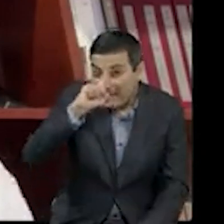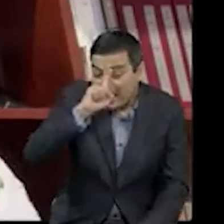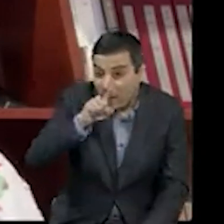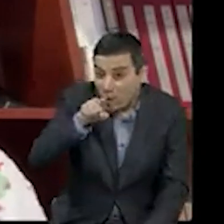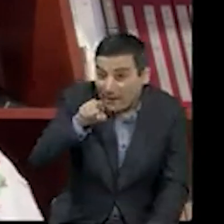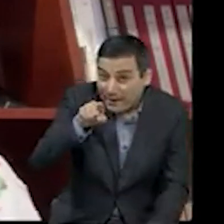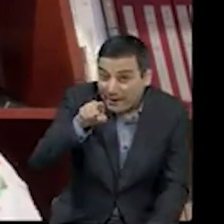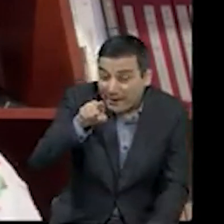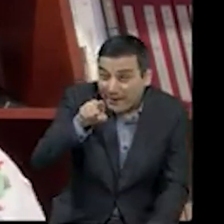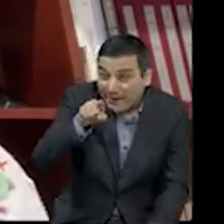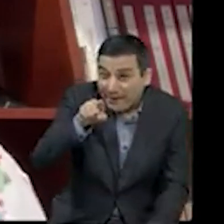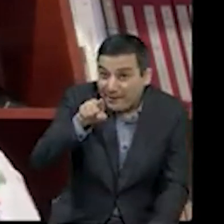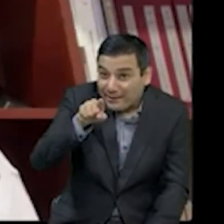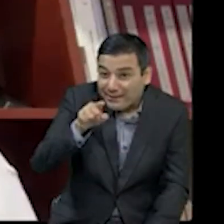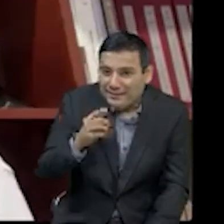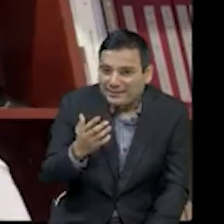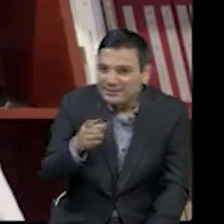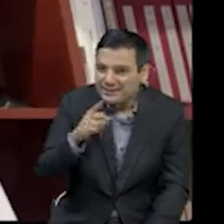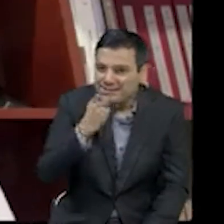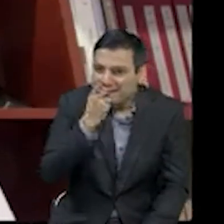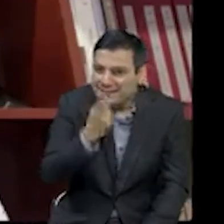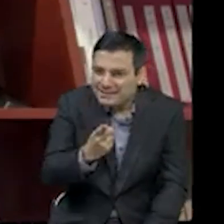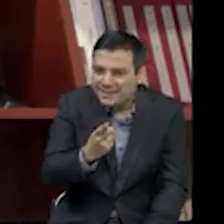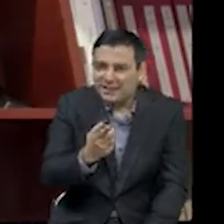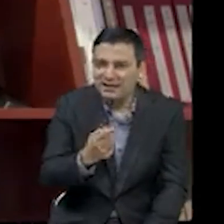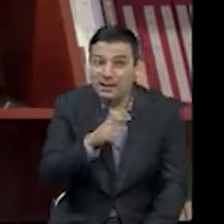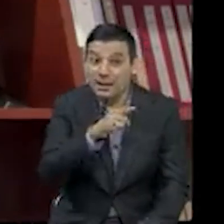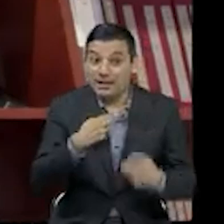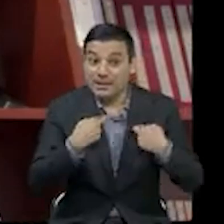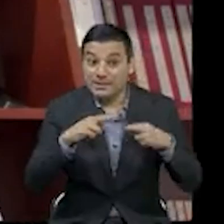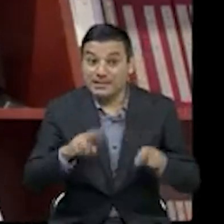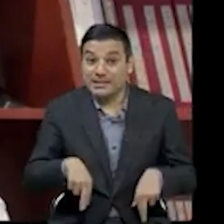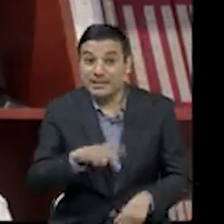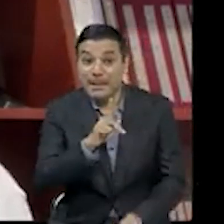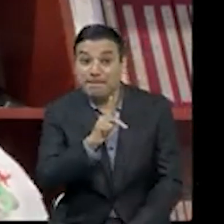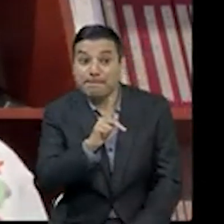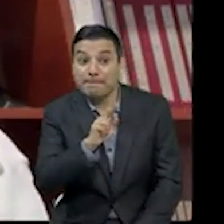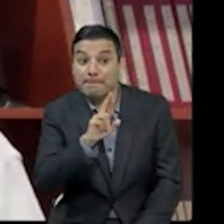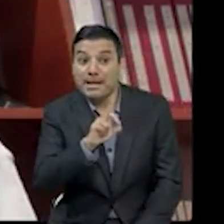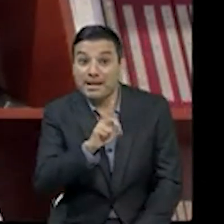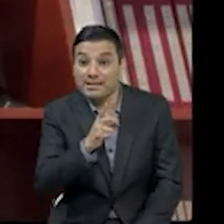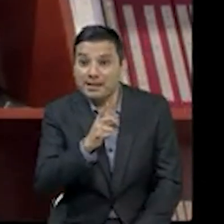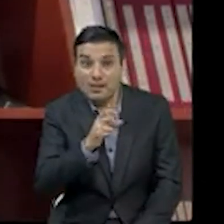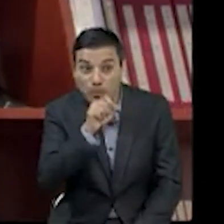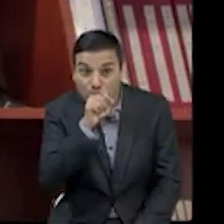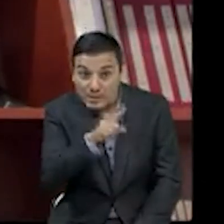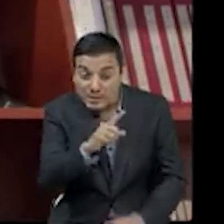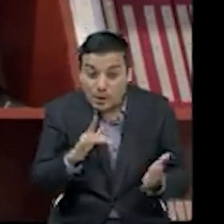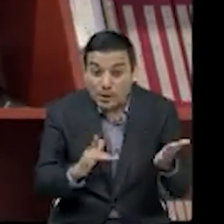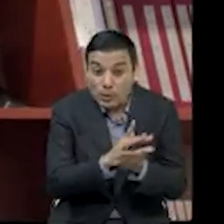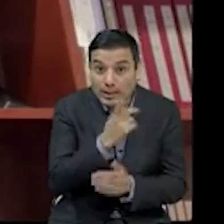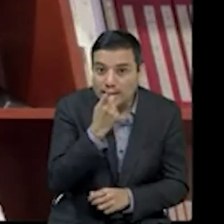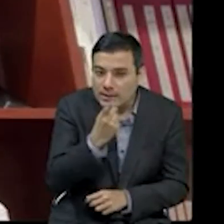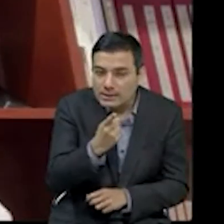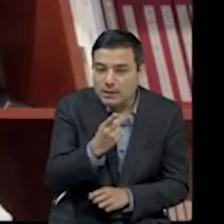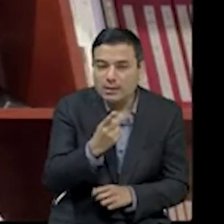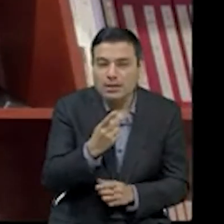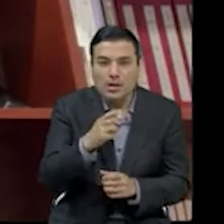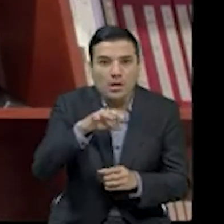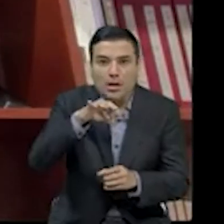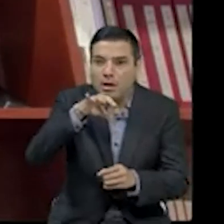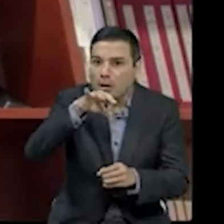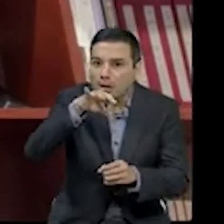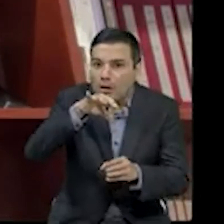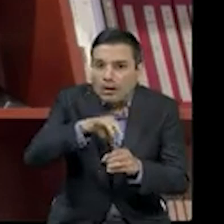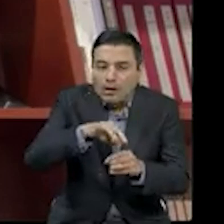valida una temeraria aseveración de la representación del PRD de que está en riesgo el proceso electoral por